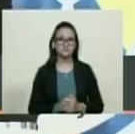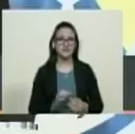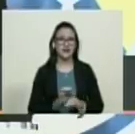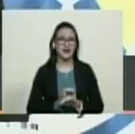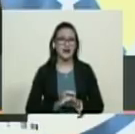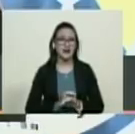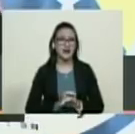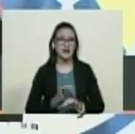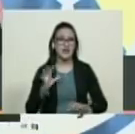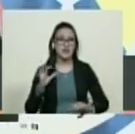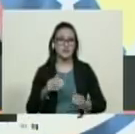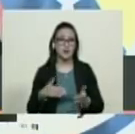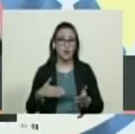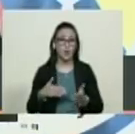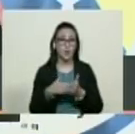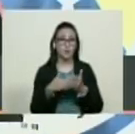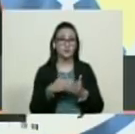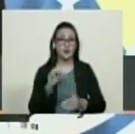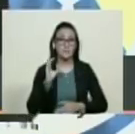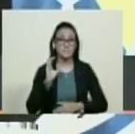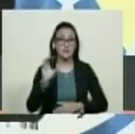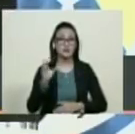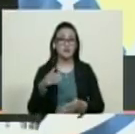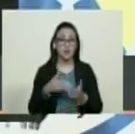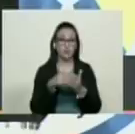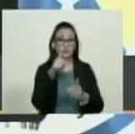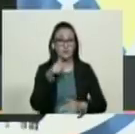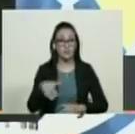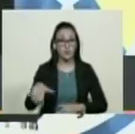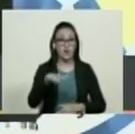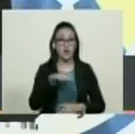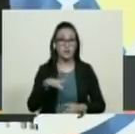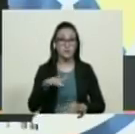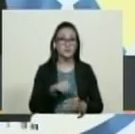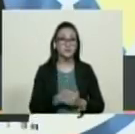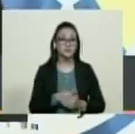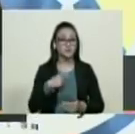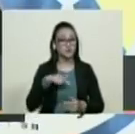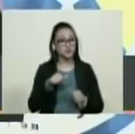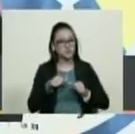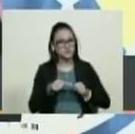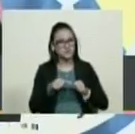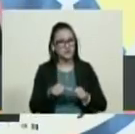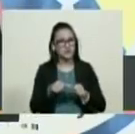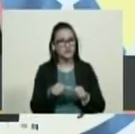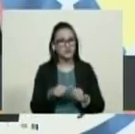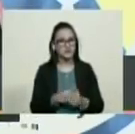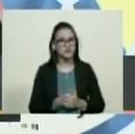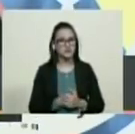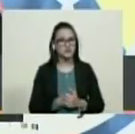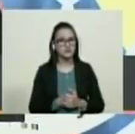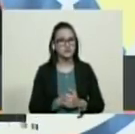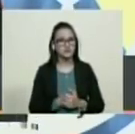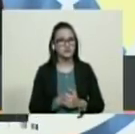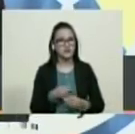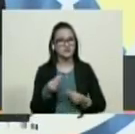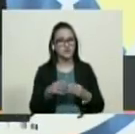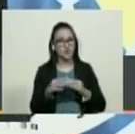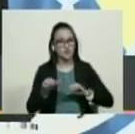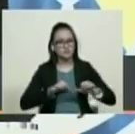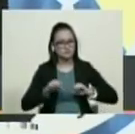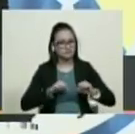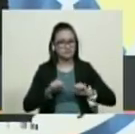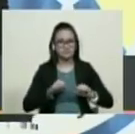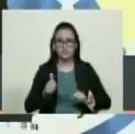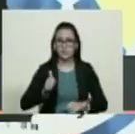grave contra la patria, contra el pueblo. Nosotros vamos a seguir haciendo todas las acciones que